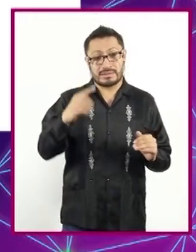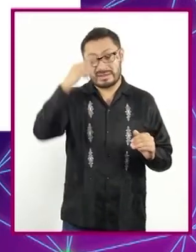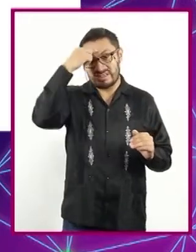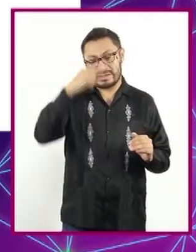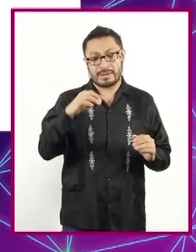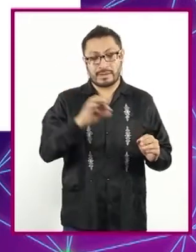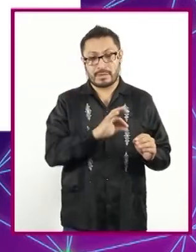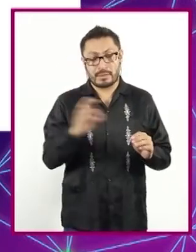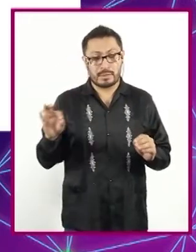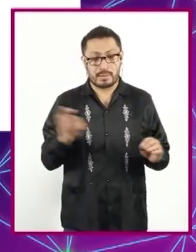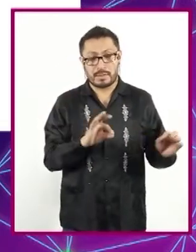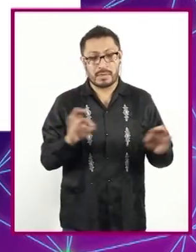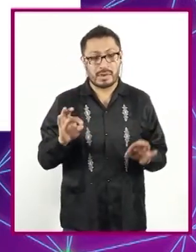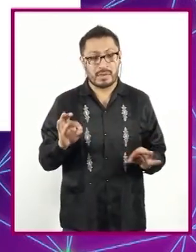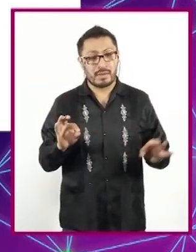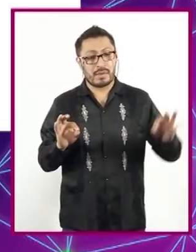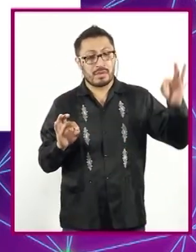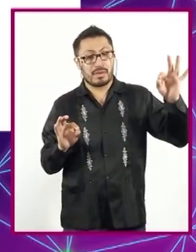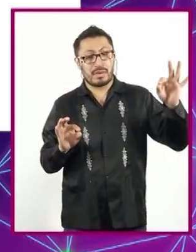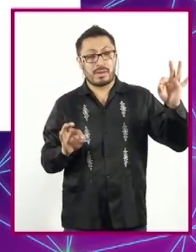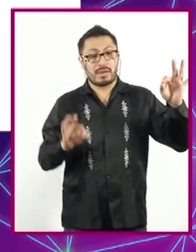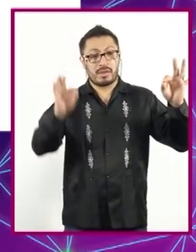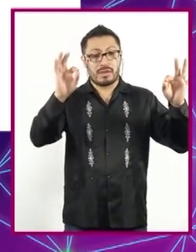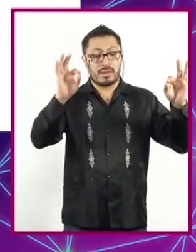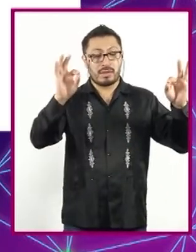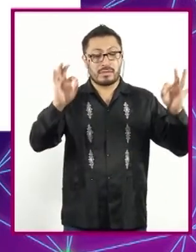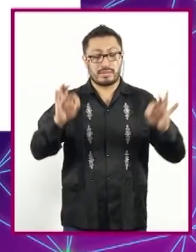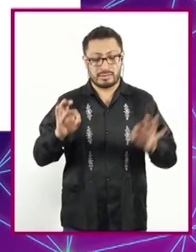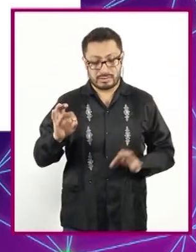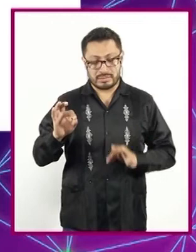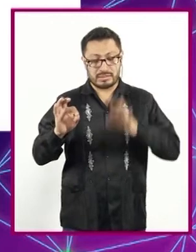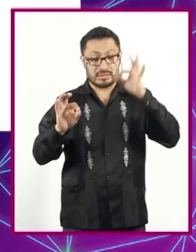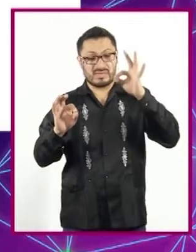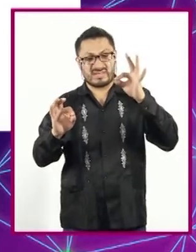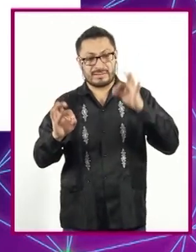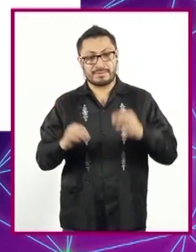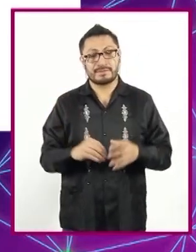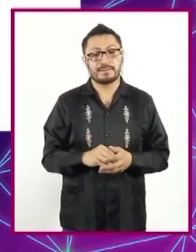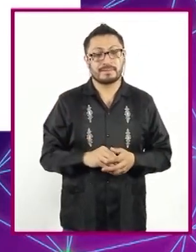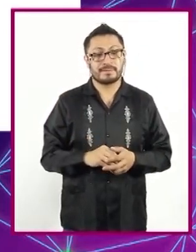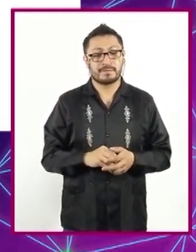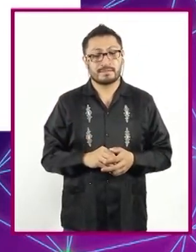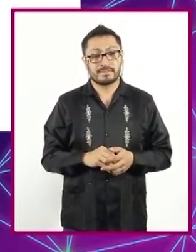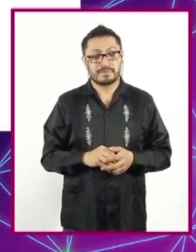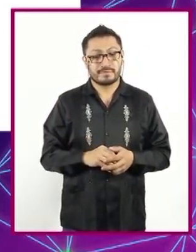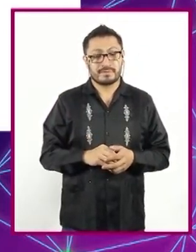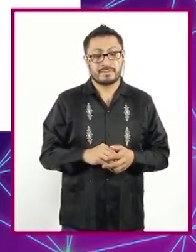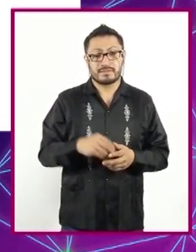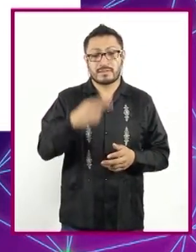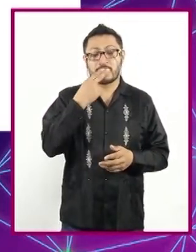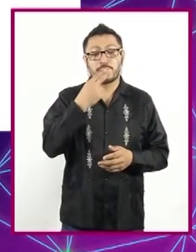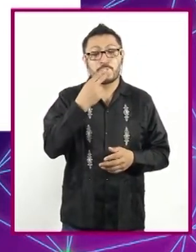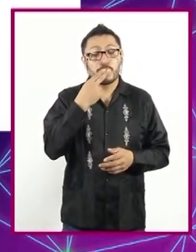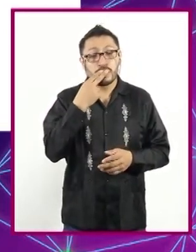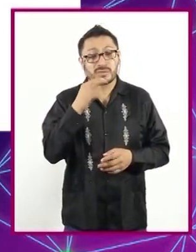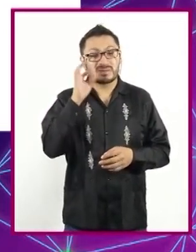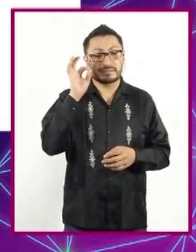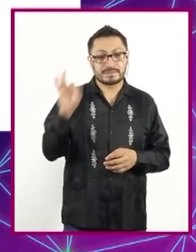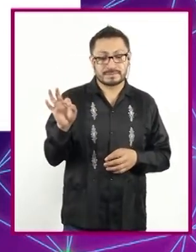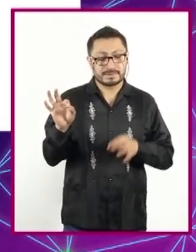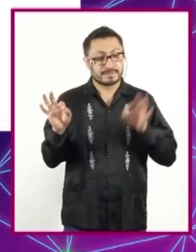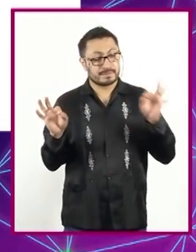para mover el plano de corte y colocarlo paralelo a la base inferior mediante los puntos de referencia de